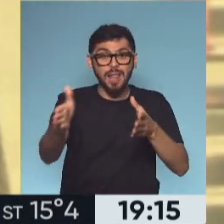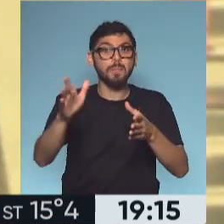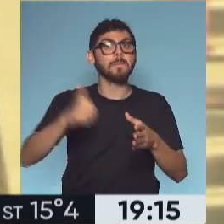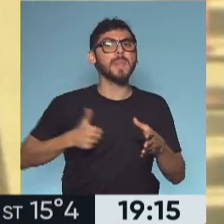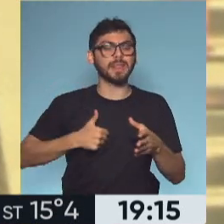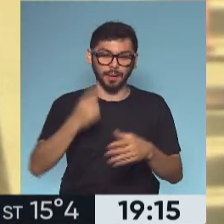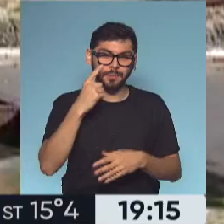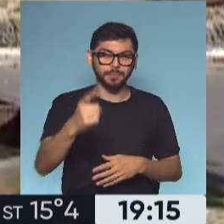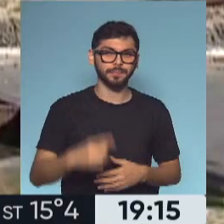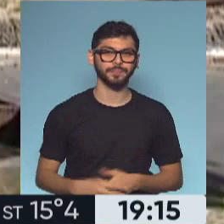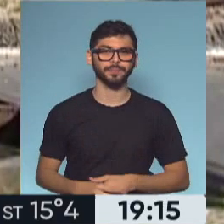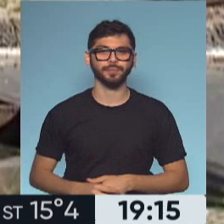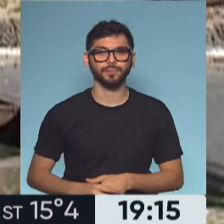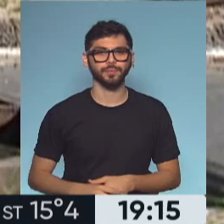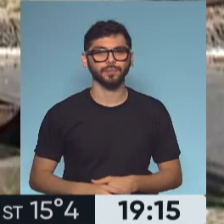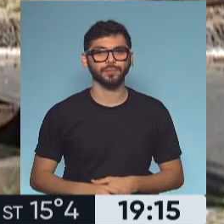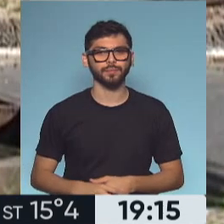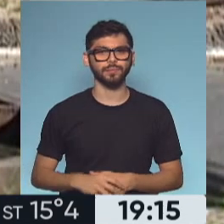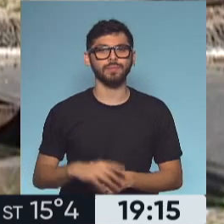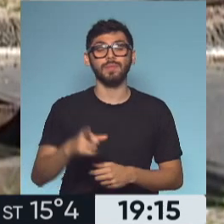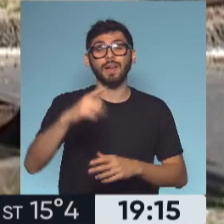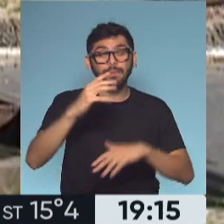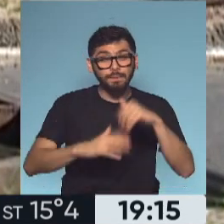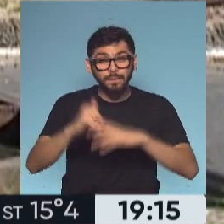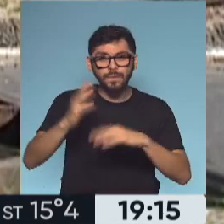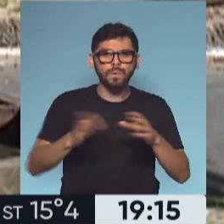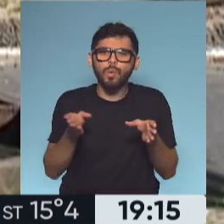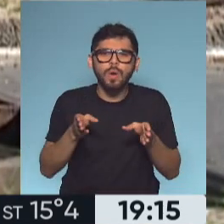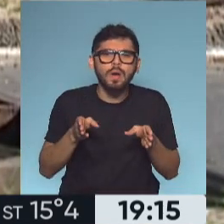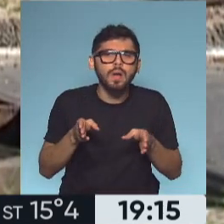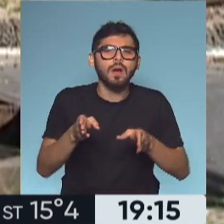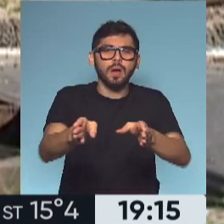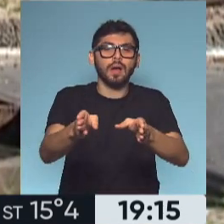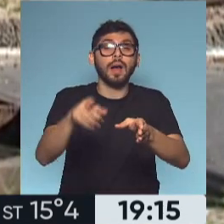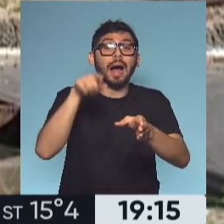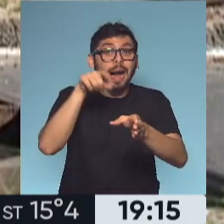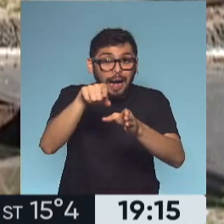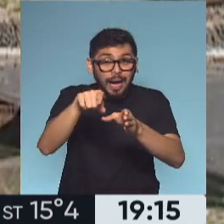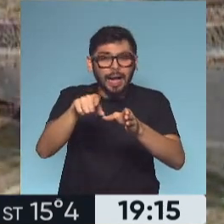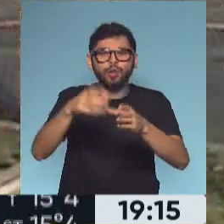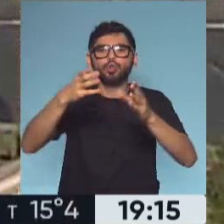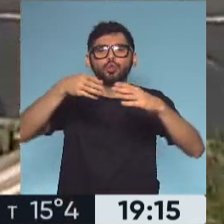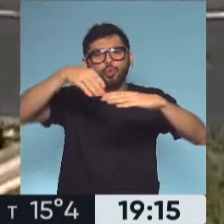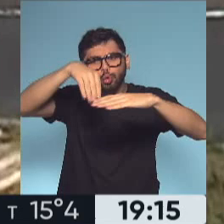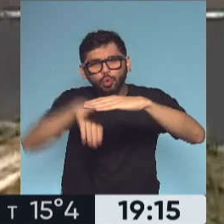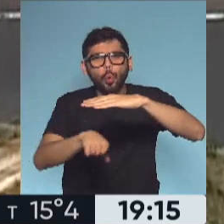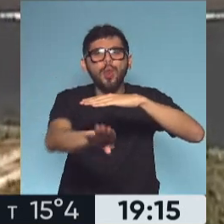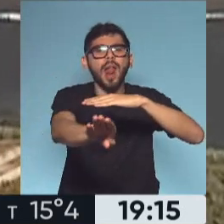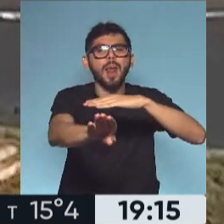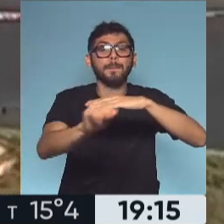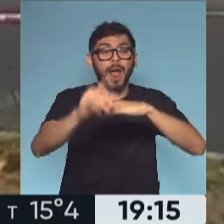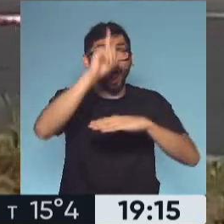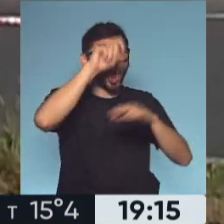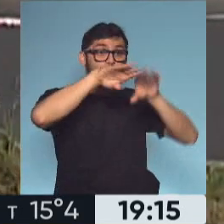Compartimos el informe. Se está construyendo una pasarela donde van a colocar un túnel para unir el